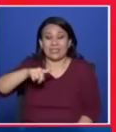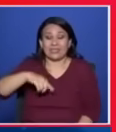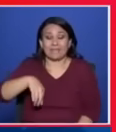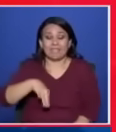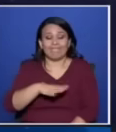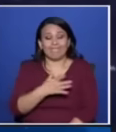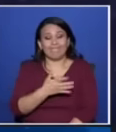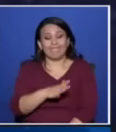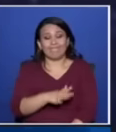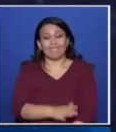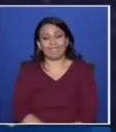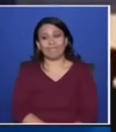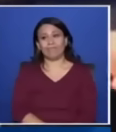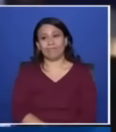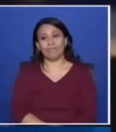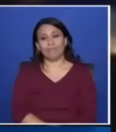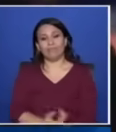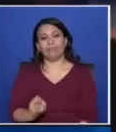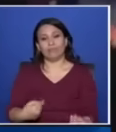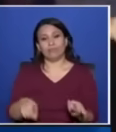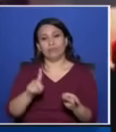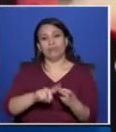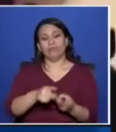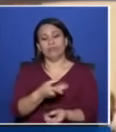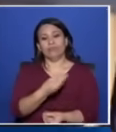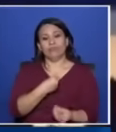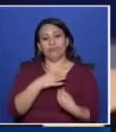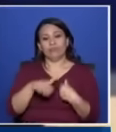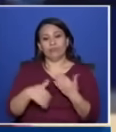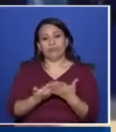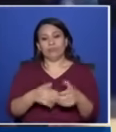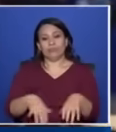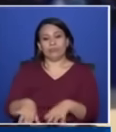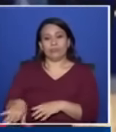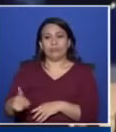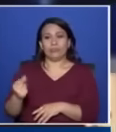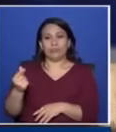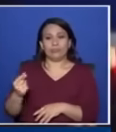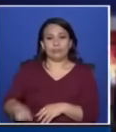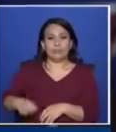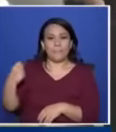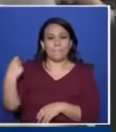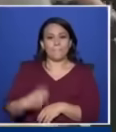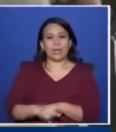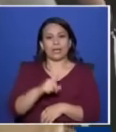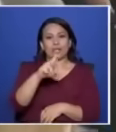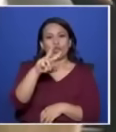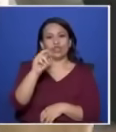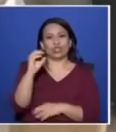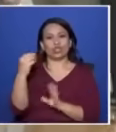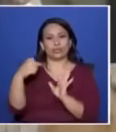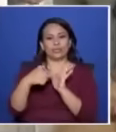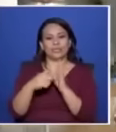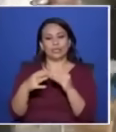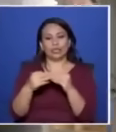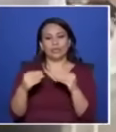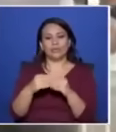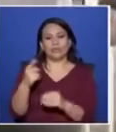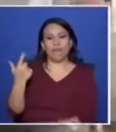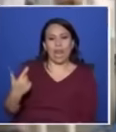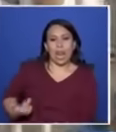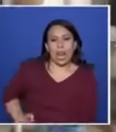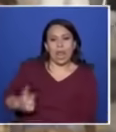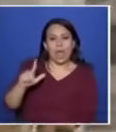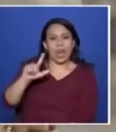dólares aproximadamente. Además, para realizar el evento, se invierten cerca de 200 mil dólares. Desde Liga Pro también